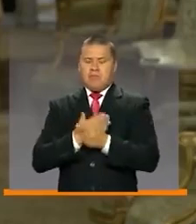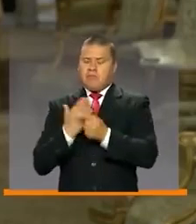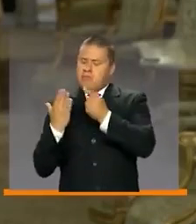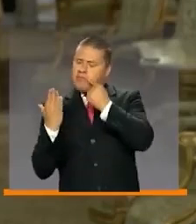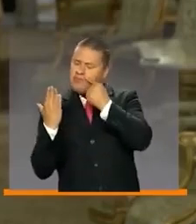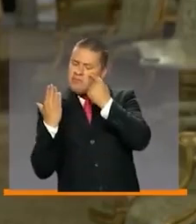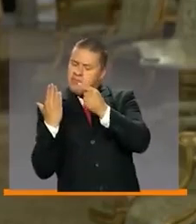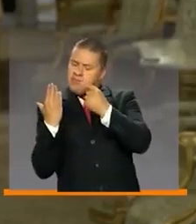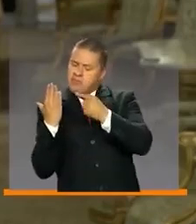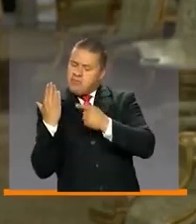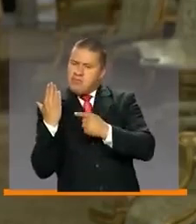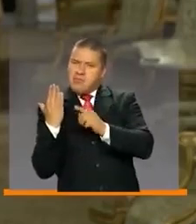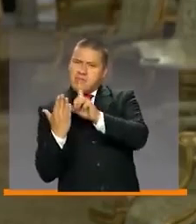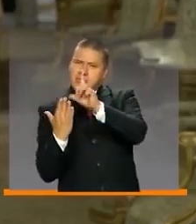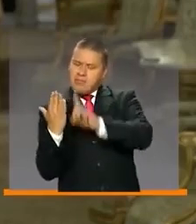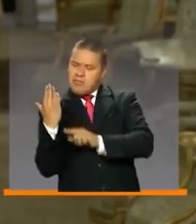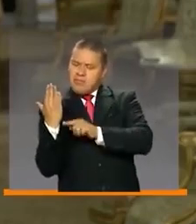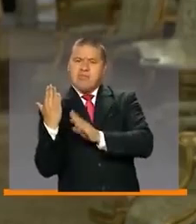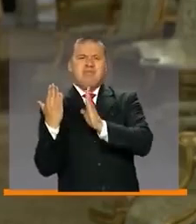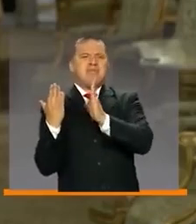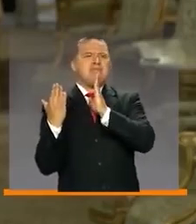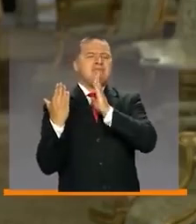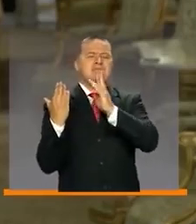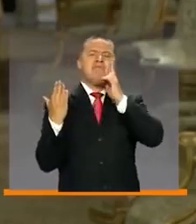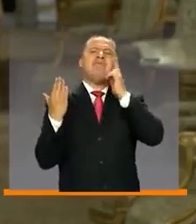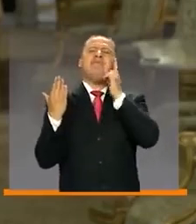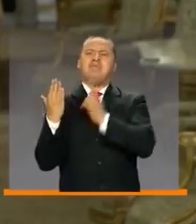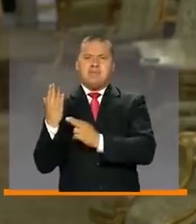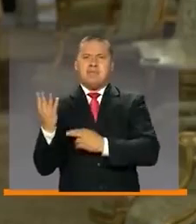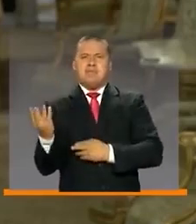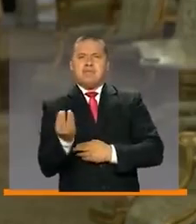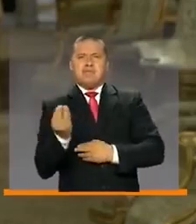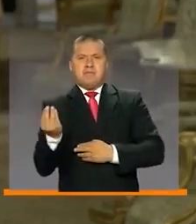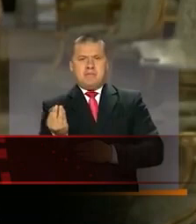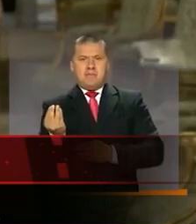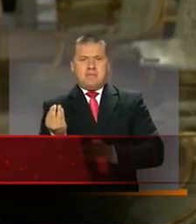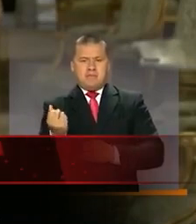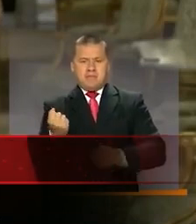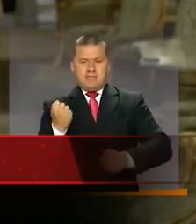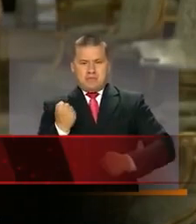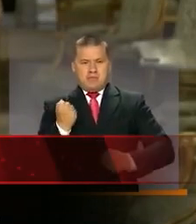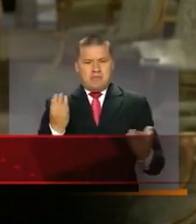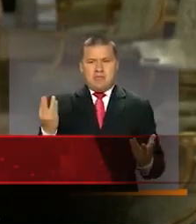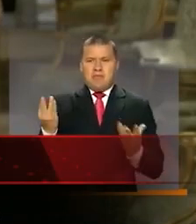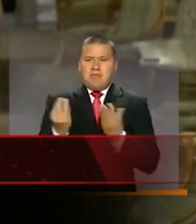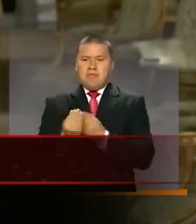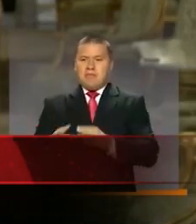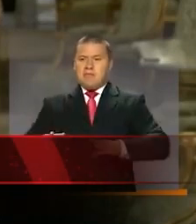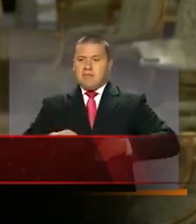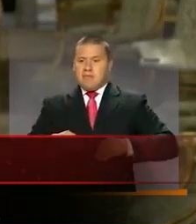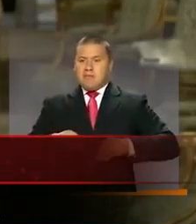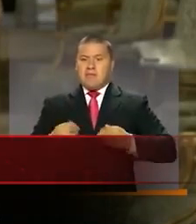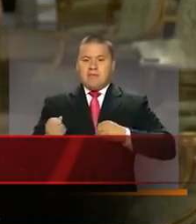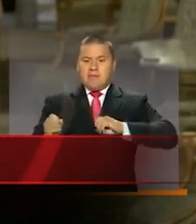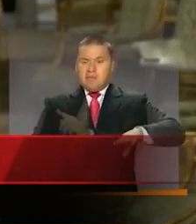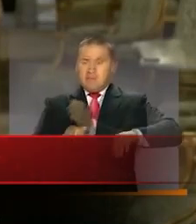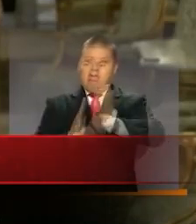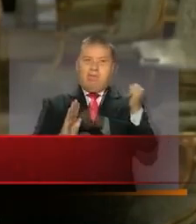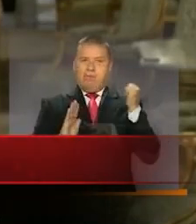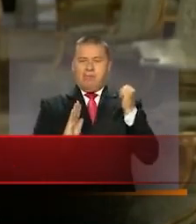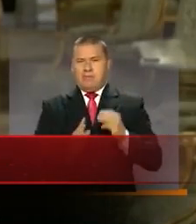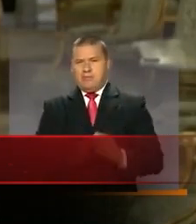verificar la lista de quienes son reconocidos como miembros de los grupos armados que se sometan a un proceso de paz